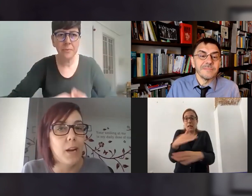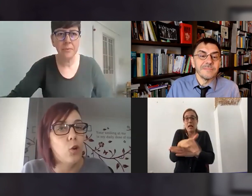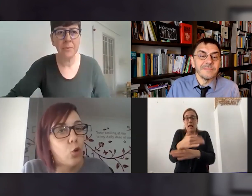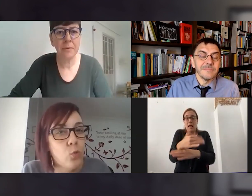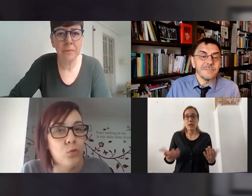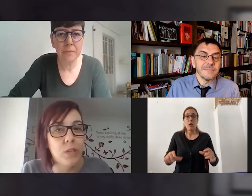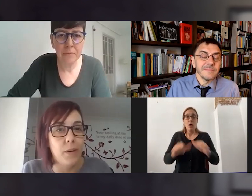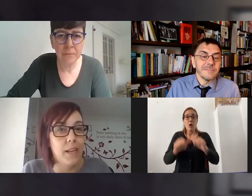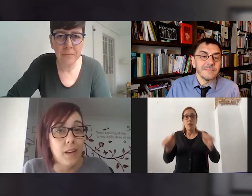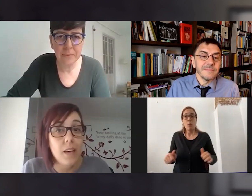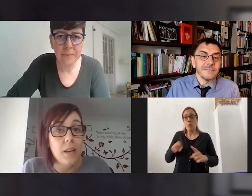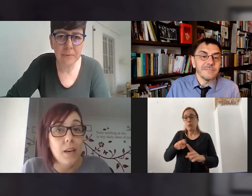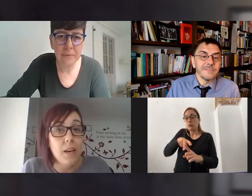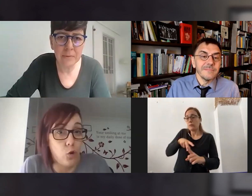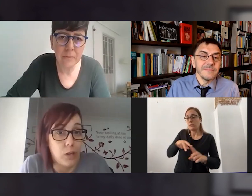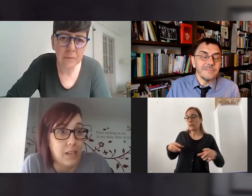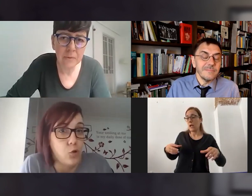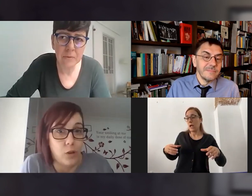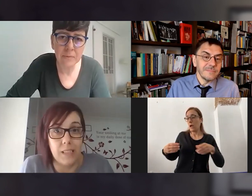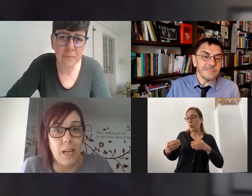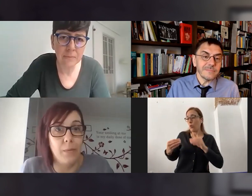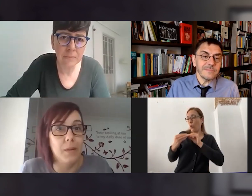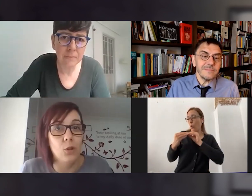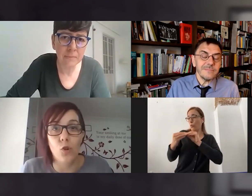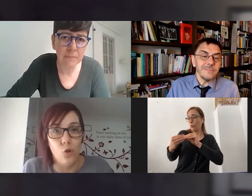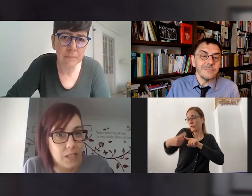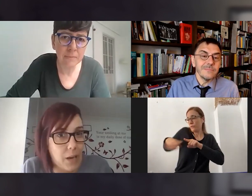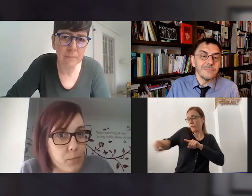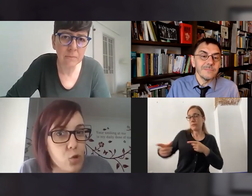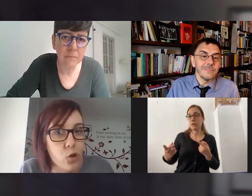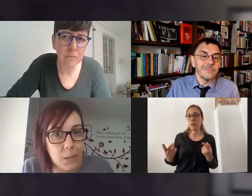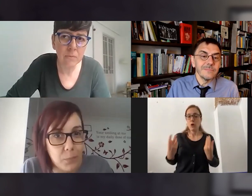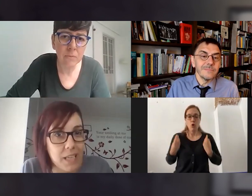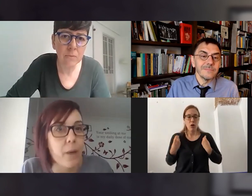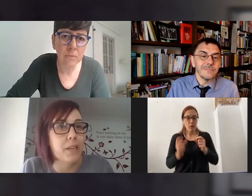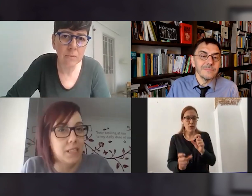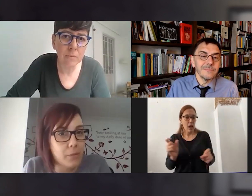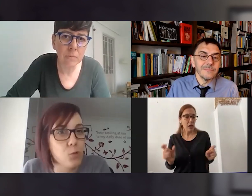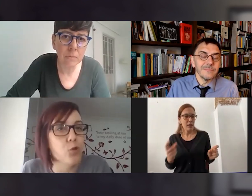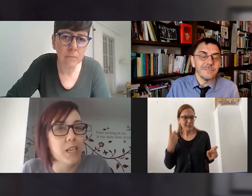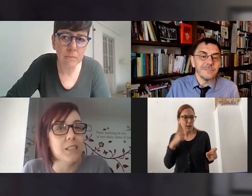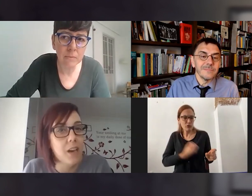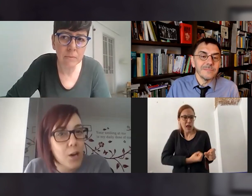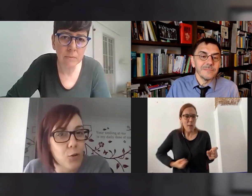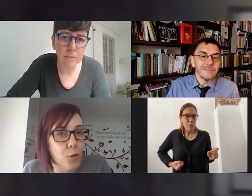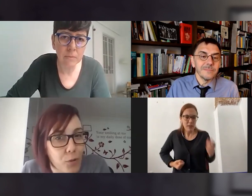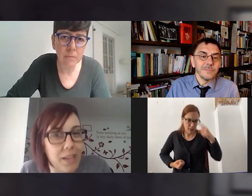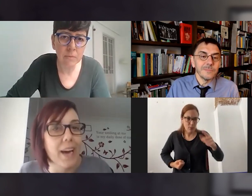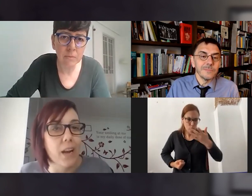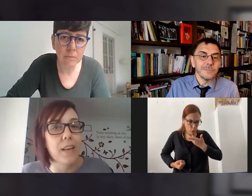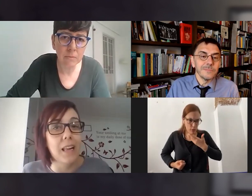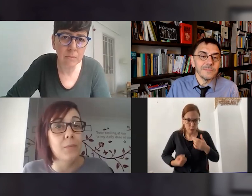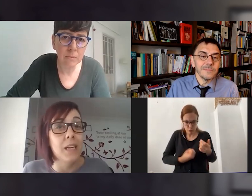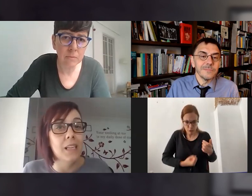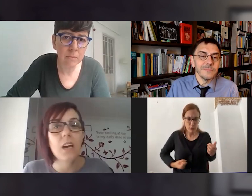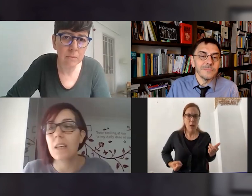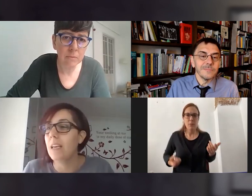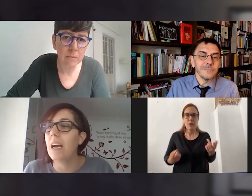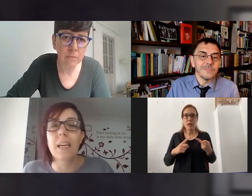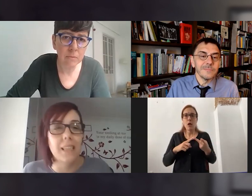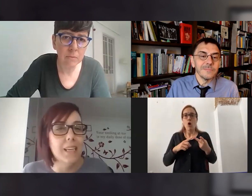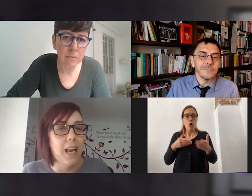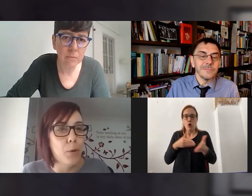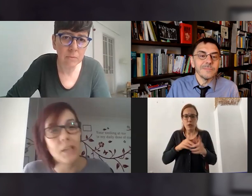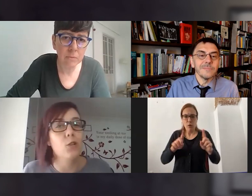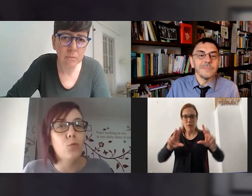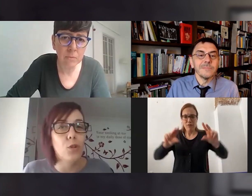forma de ver lo común, de ver pues lo que está viviendo y lo que sabemos lo que es pasar hambre y sabemos lo que es no poder llegar a final de mes, y